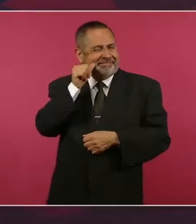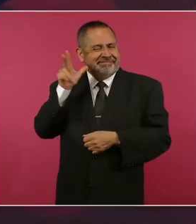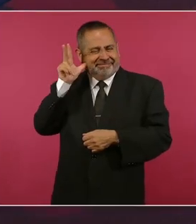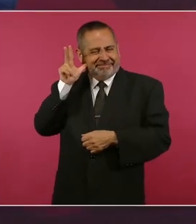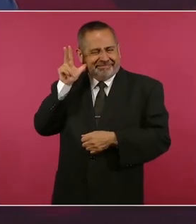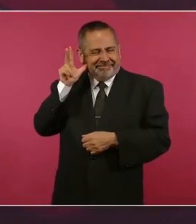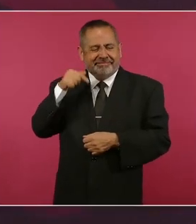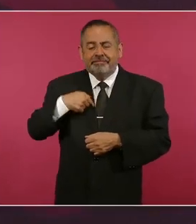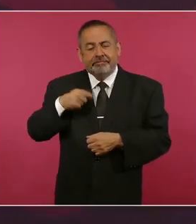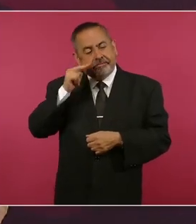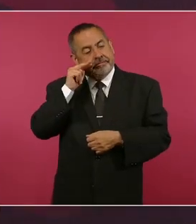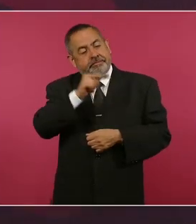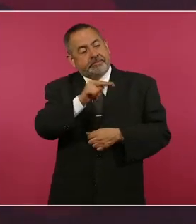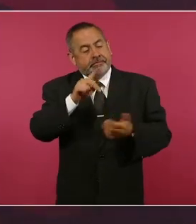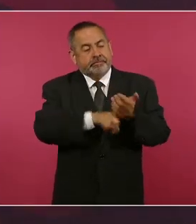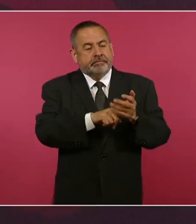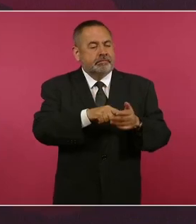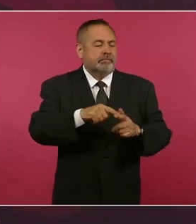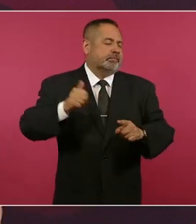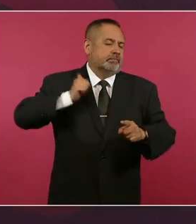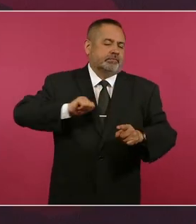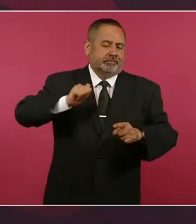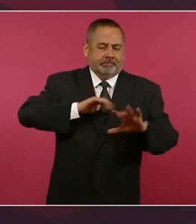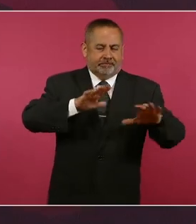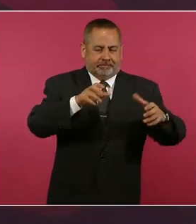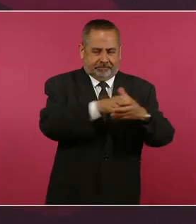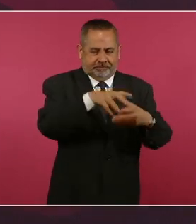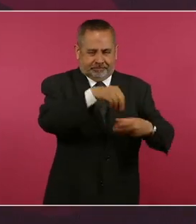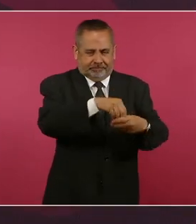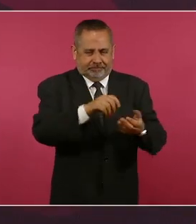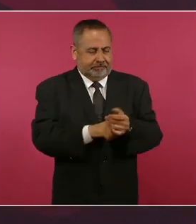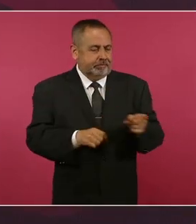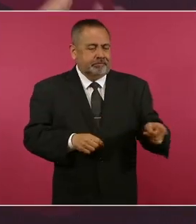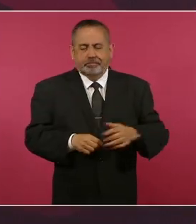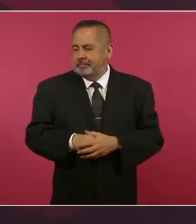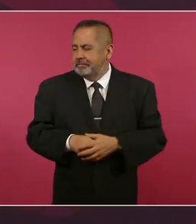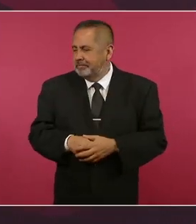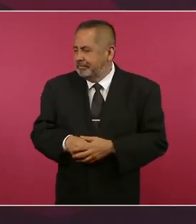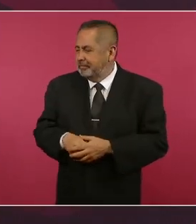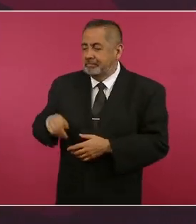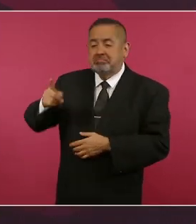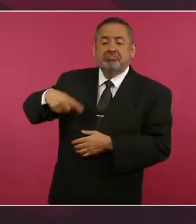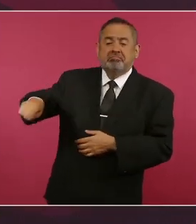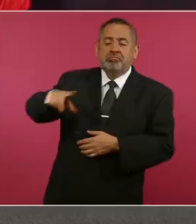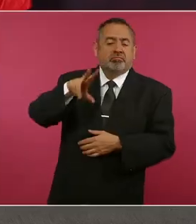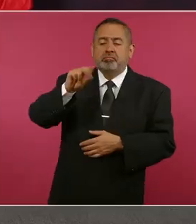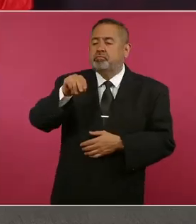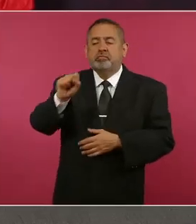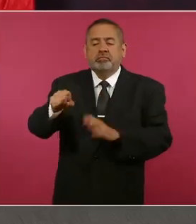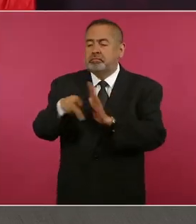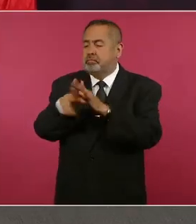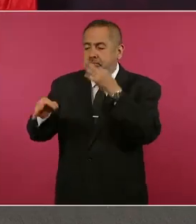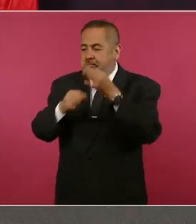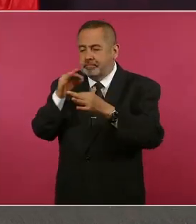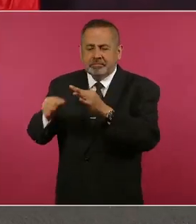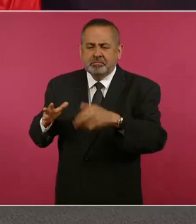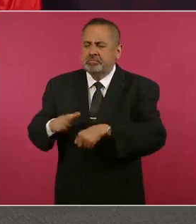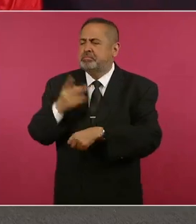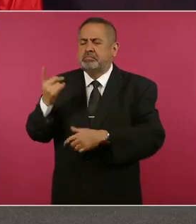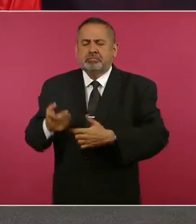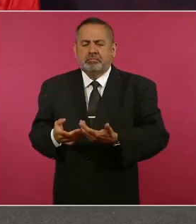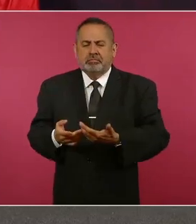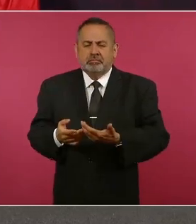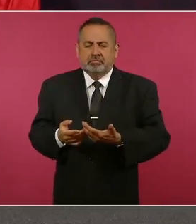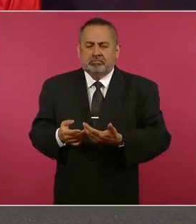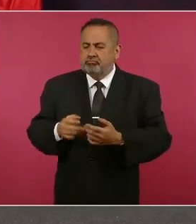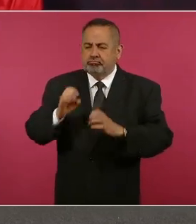estos periodistas del antiguo régimen diciendo, no, no son periodistas, es que ¿por qué no le